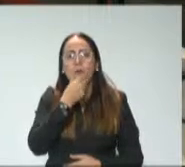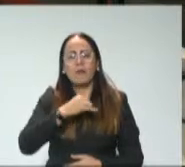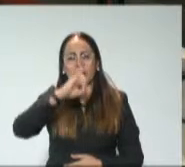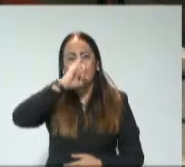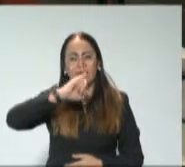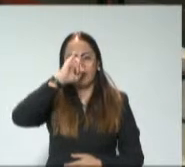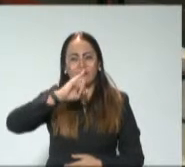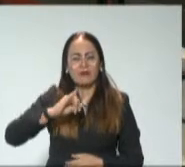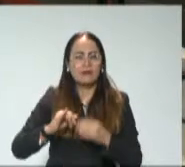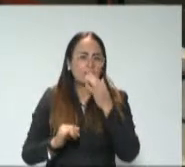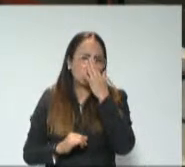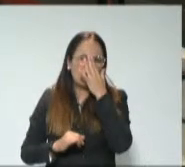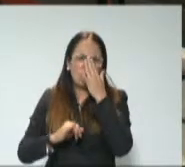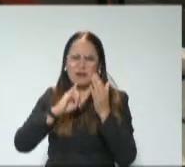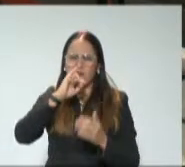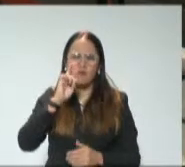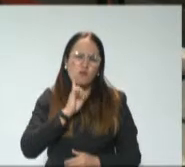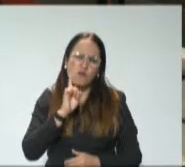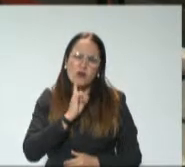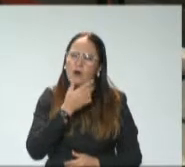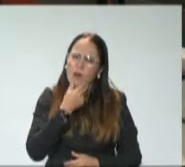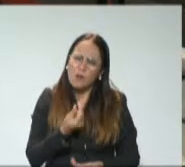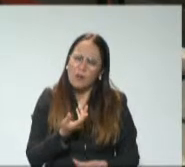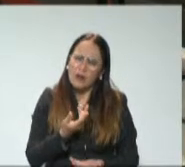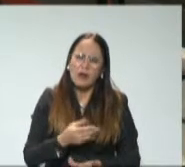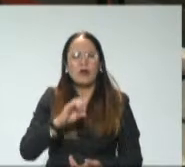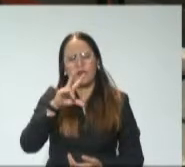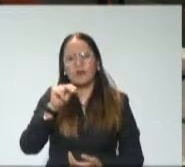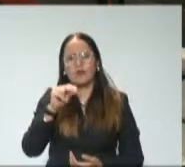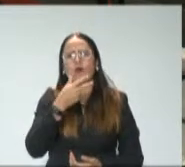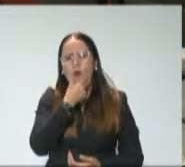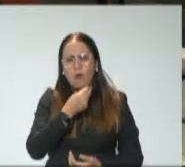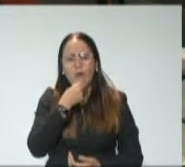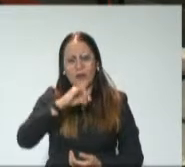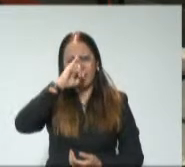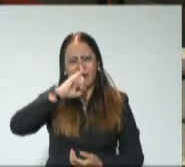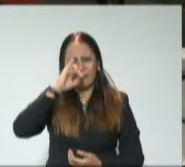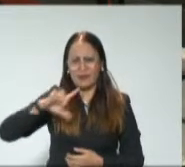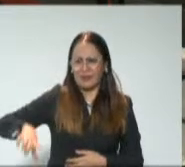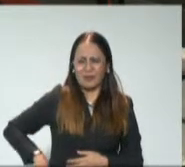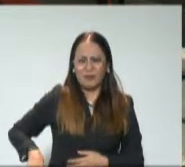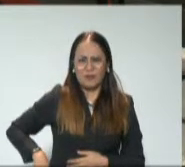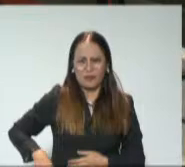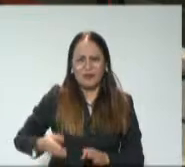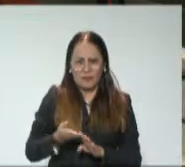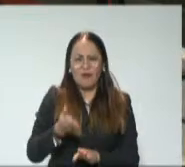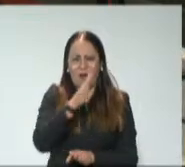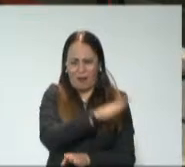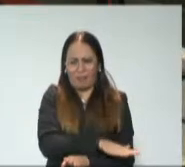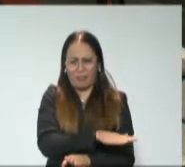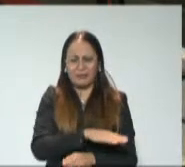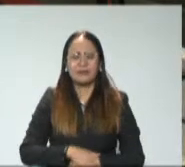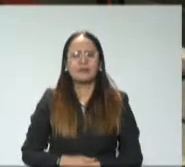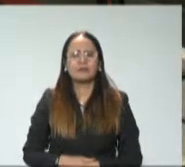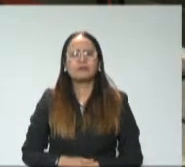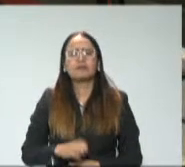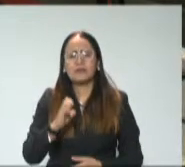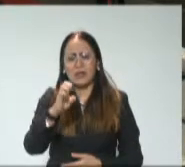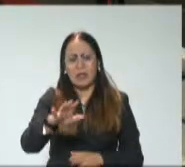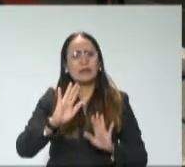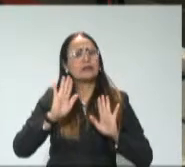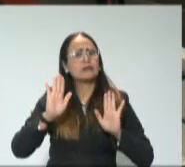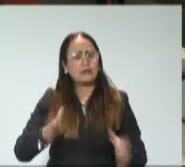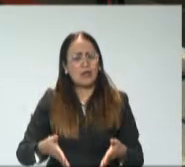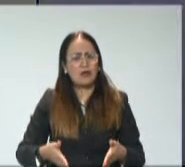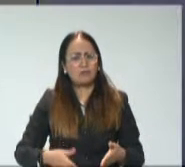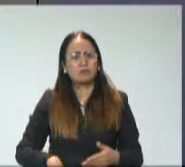todavía si era la jefa de gobierno no el jefe de gobierno anterior había natural Pues claro había naturalmente establecido un